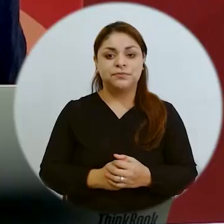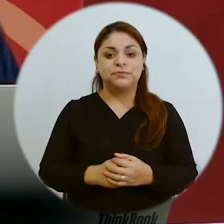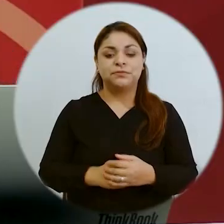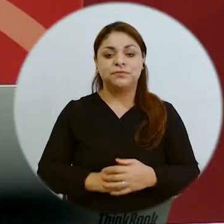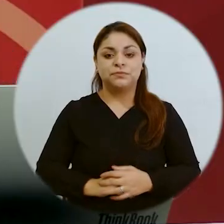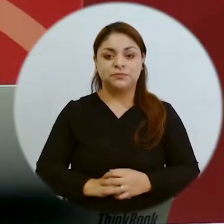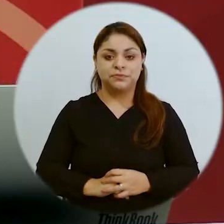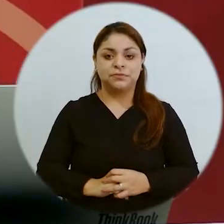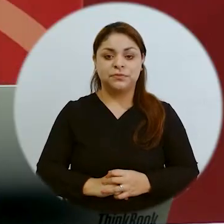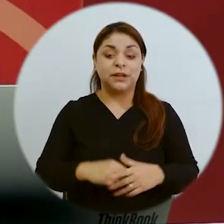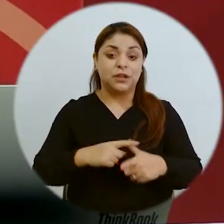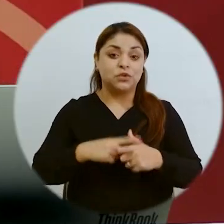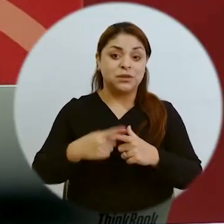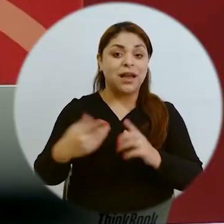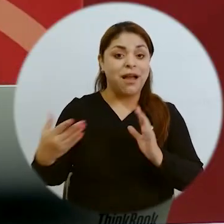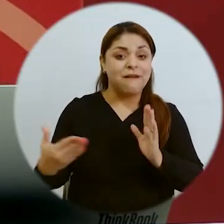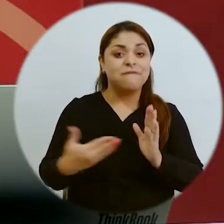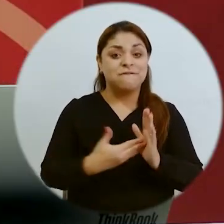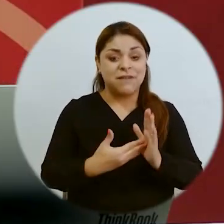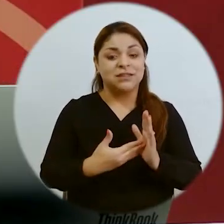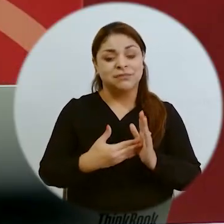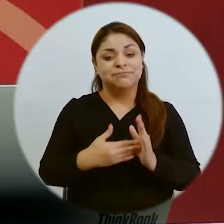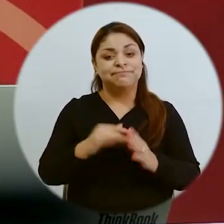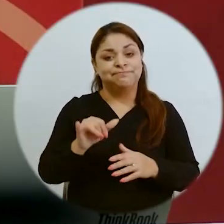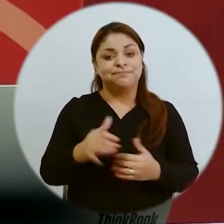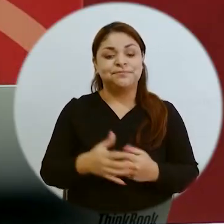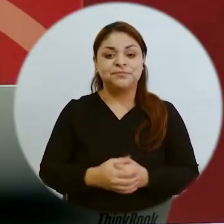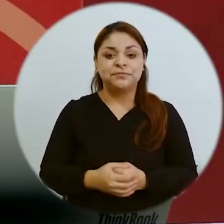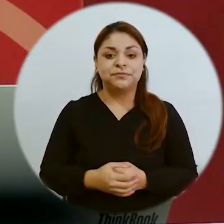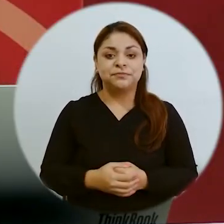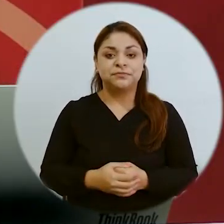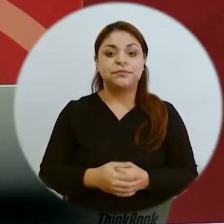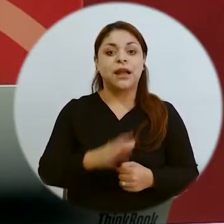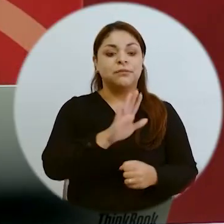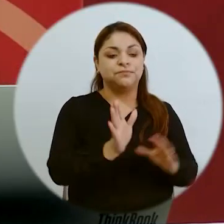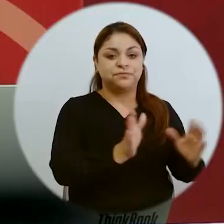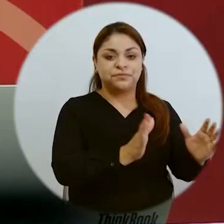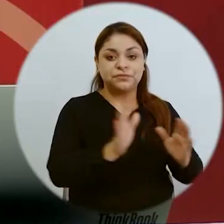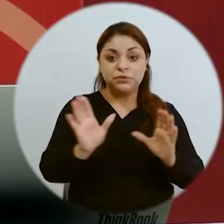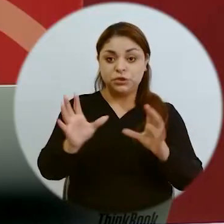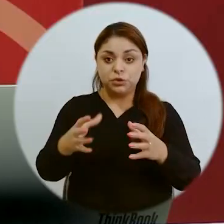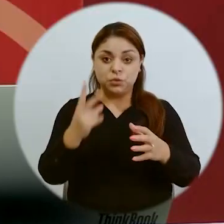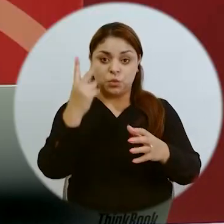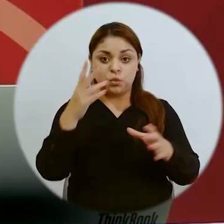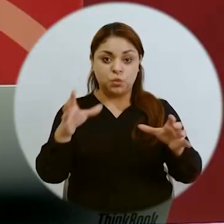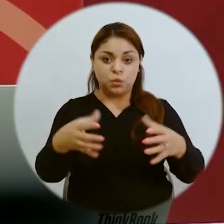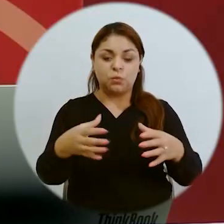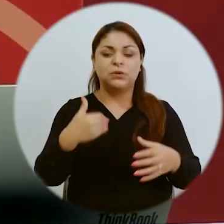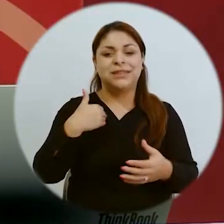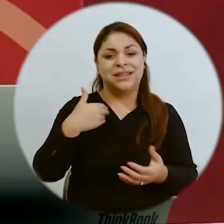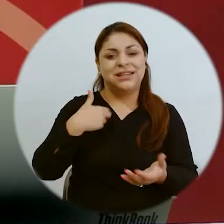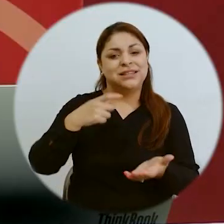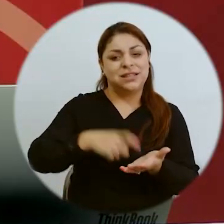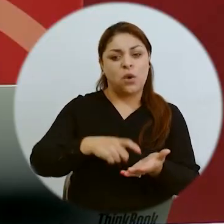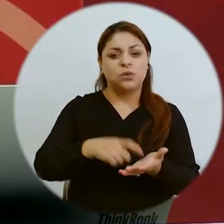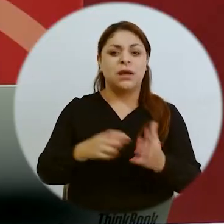de inestabilidad de ingresos, personas que han tenido pocas oportunidades en el mercado laboral.